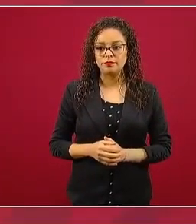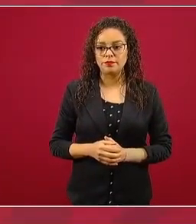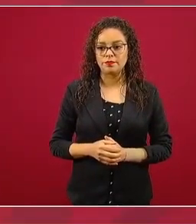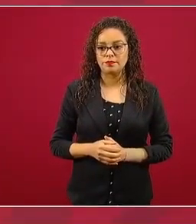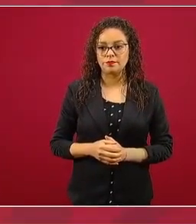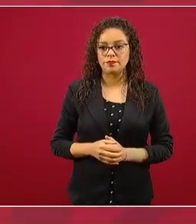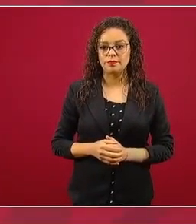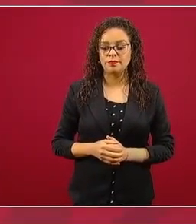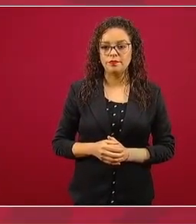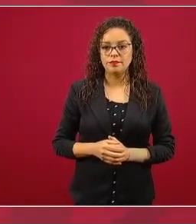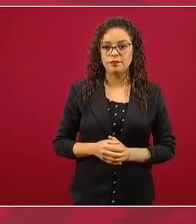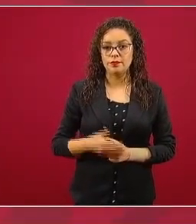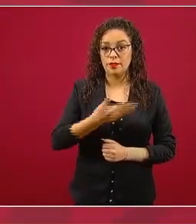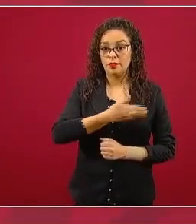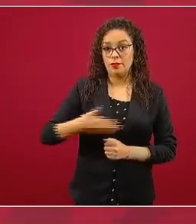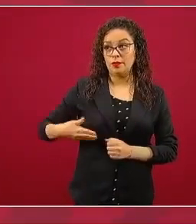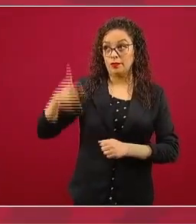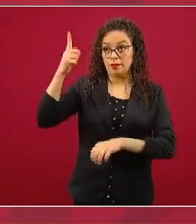cuando